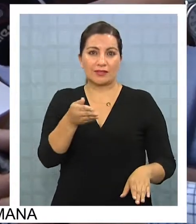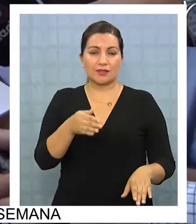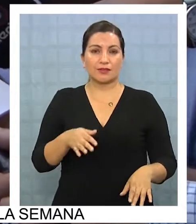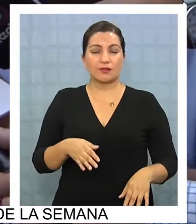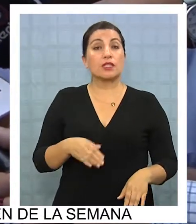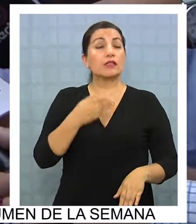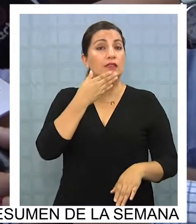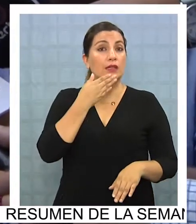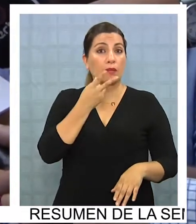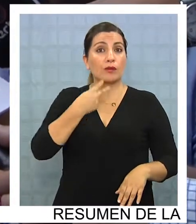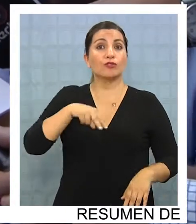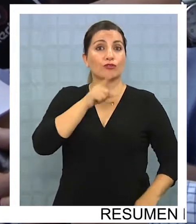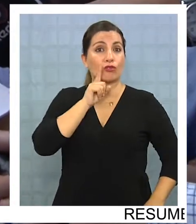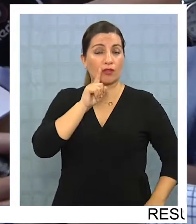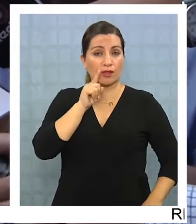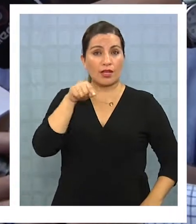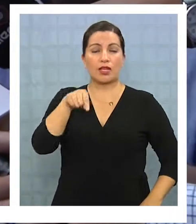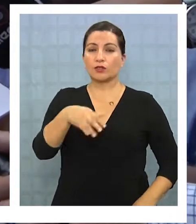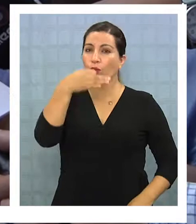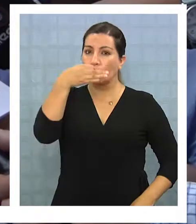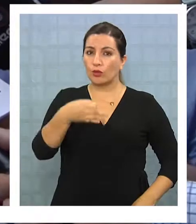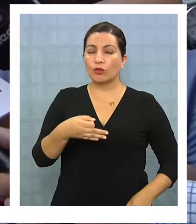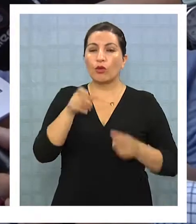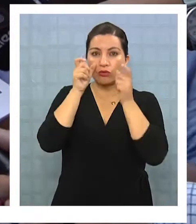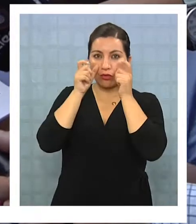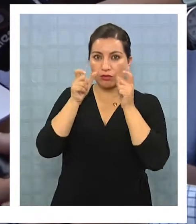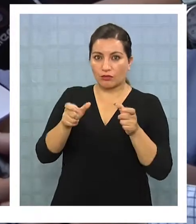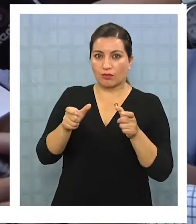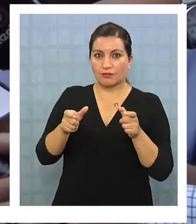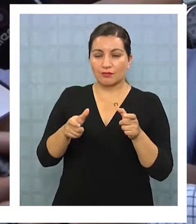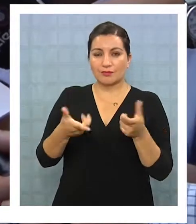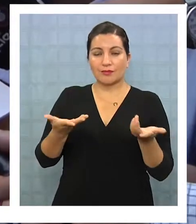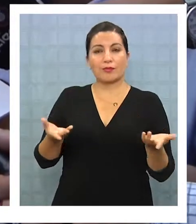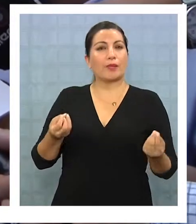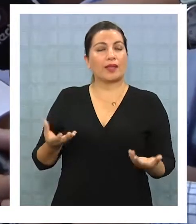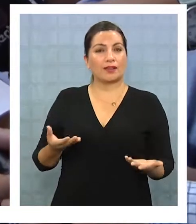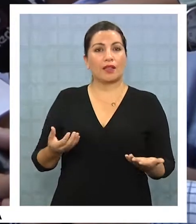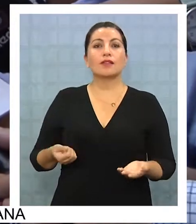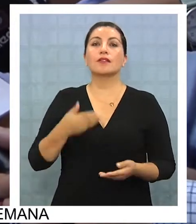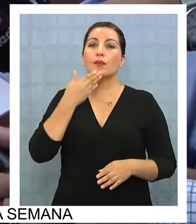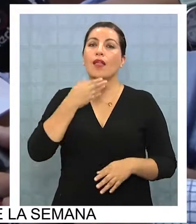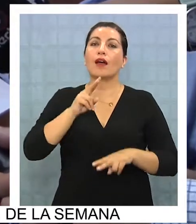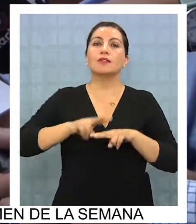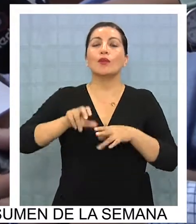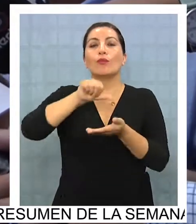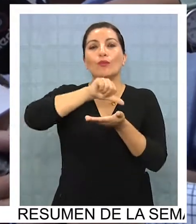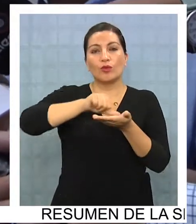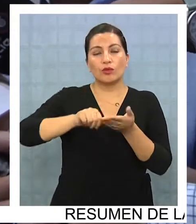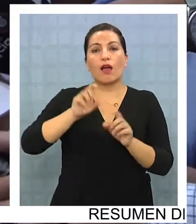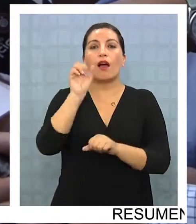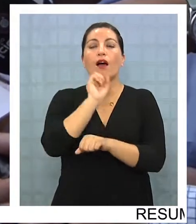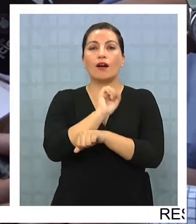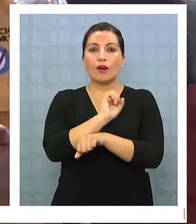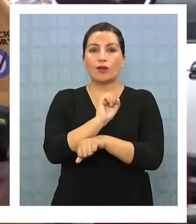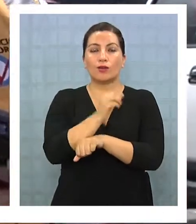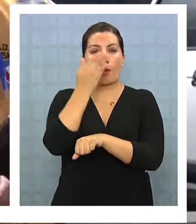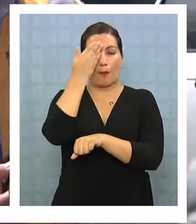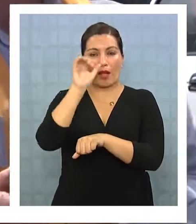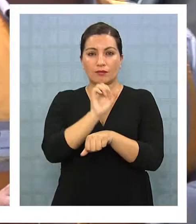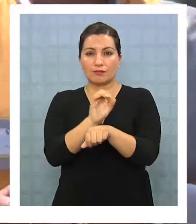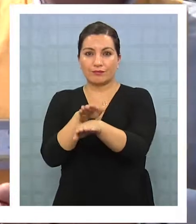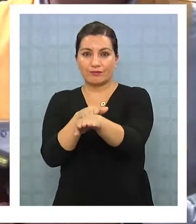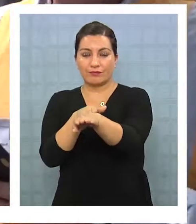Y para lograr eso justamente es necesaria una fiscalización para multar justamente a los autos que se encuentran mal estacionados.